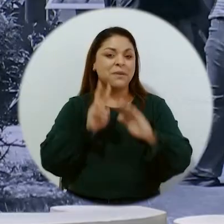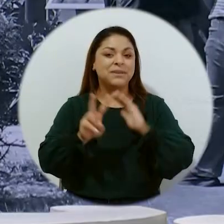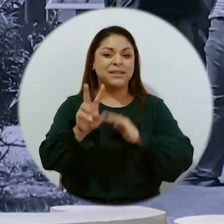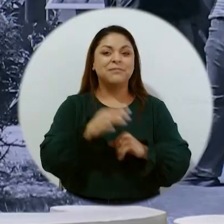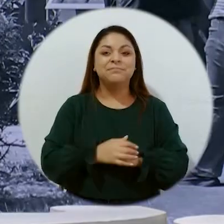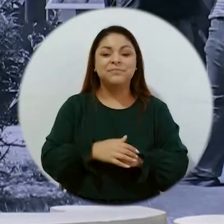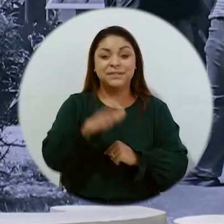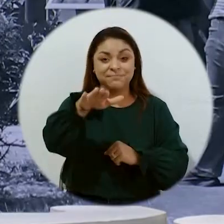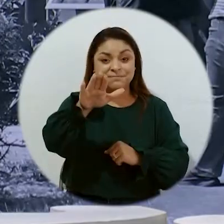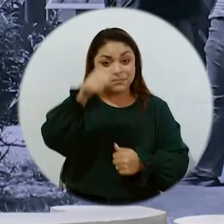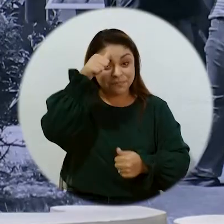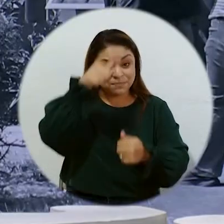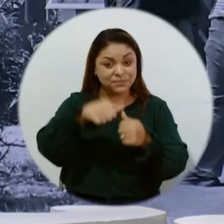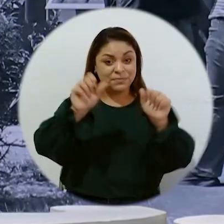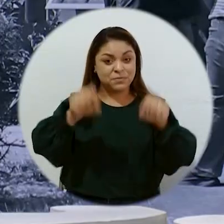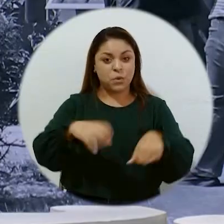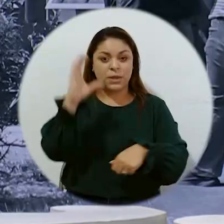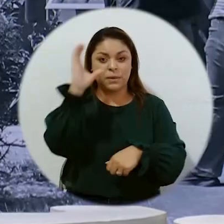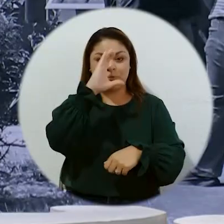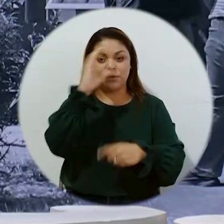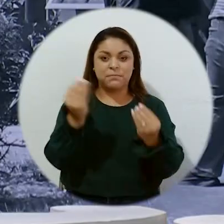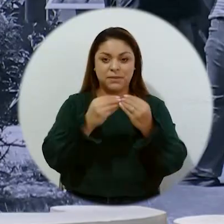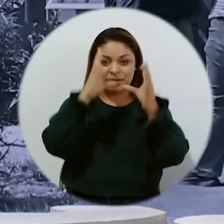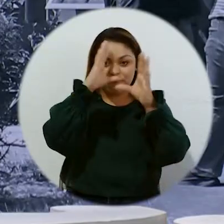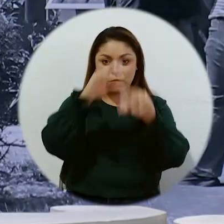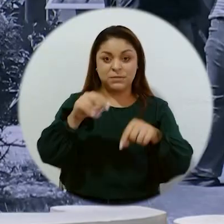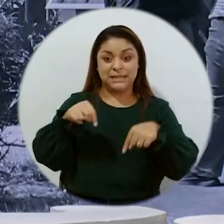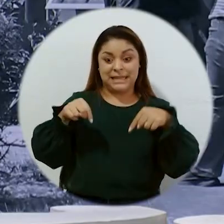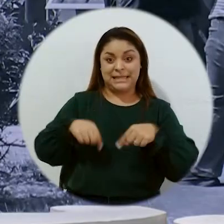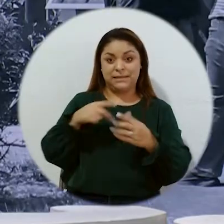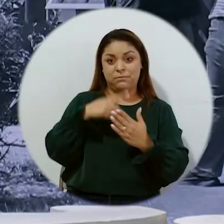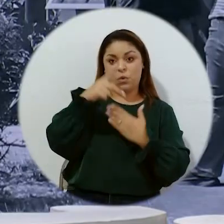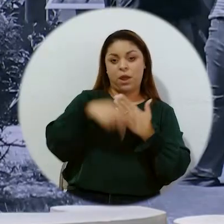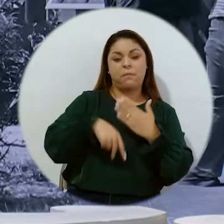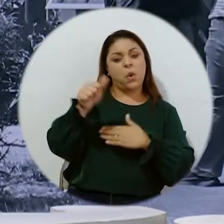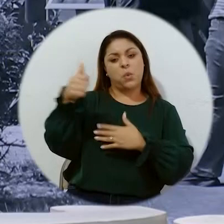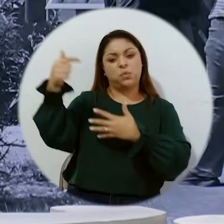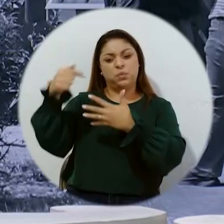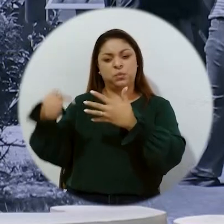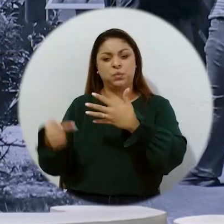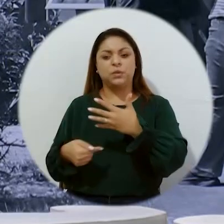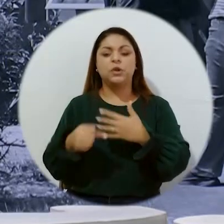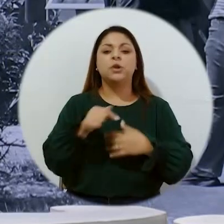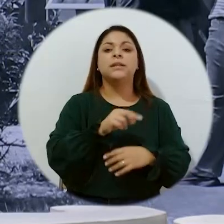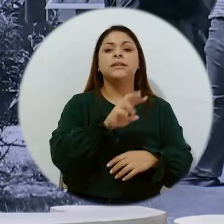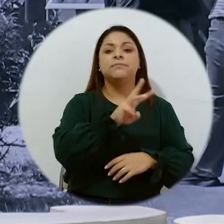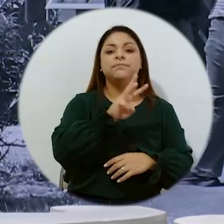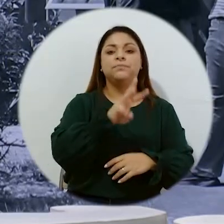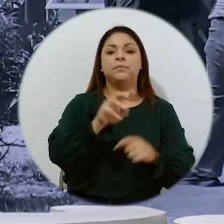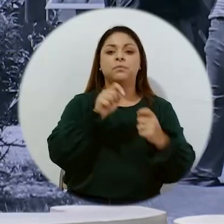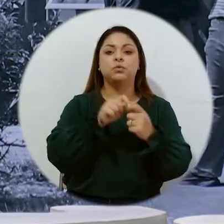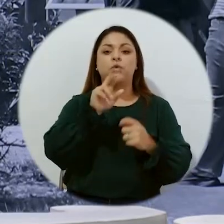en Una Mirada. Puede buscar más información sobre estos y otros temas en